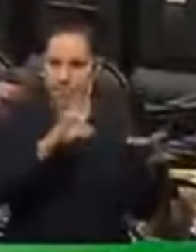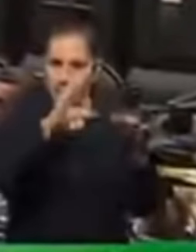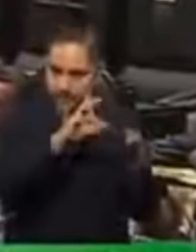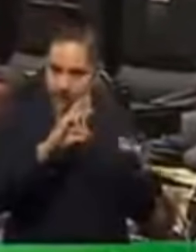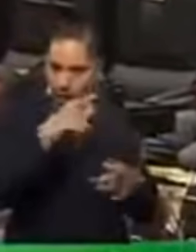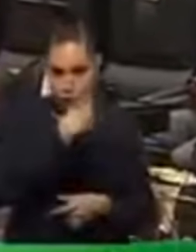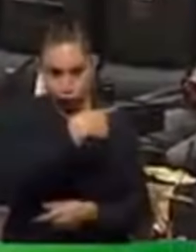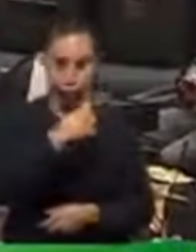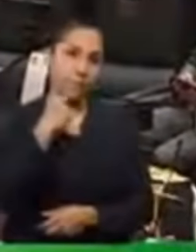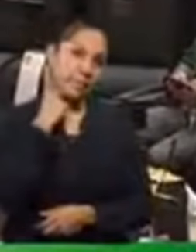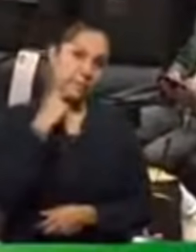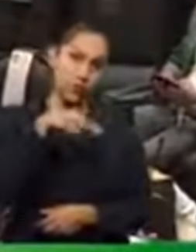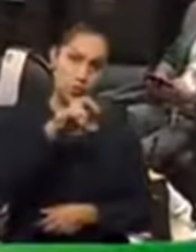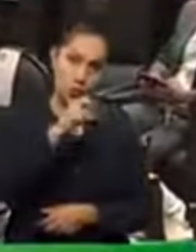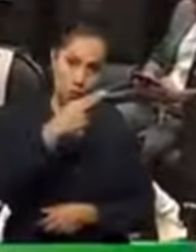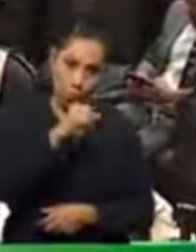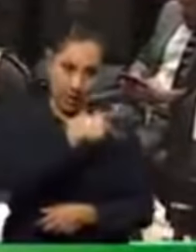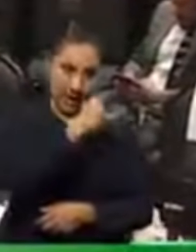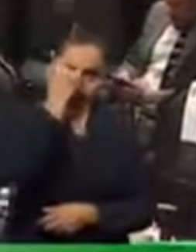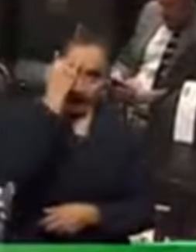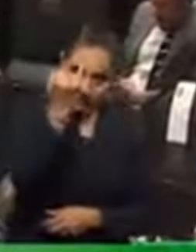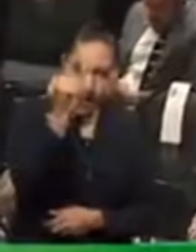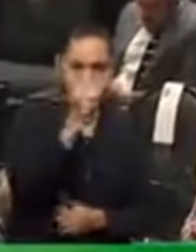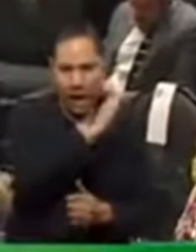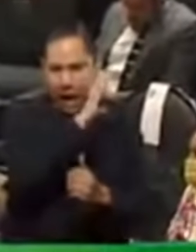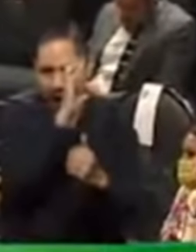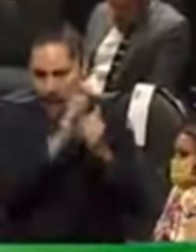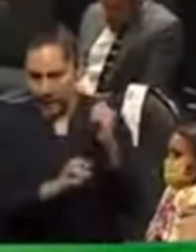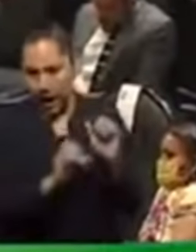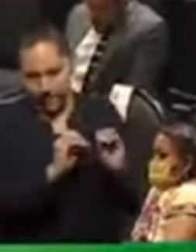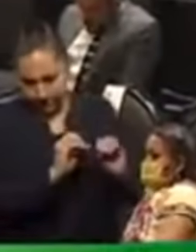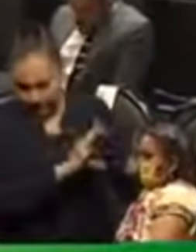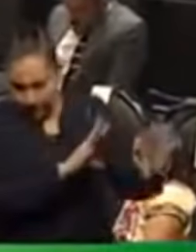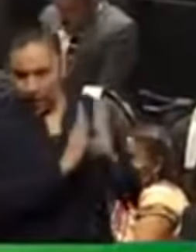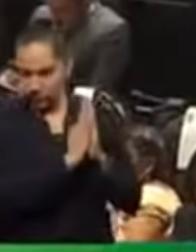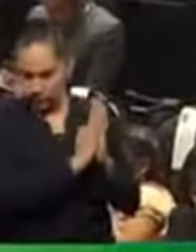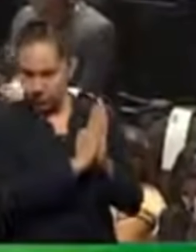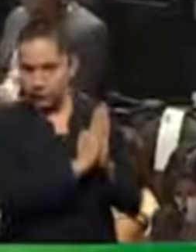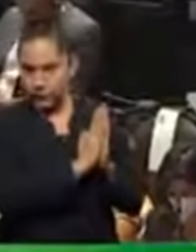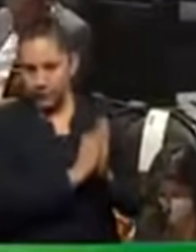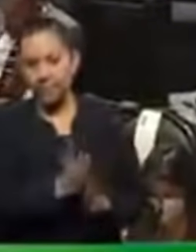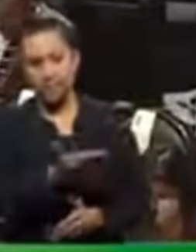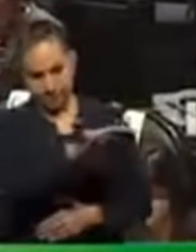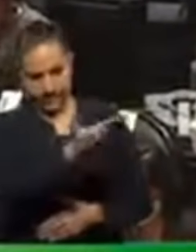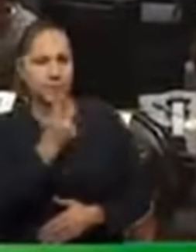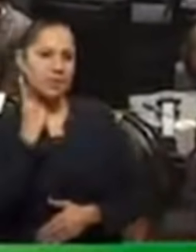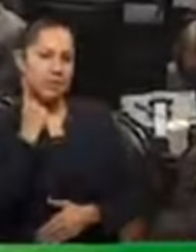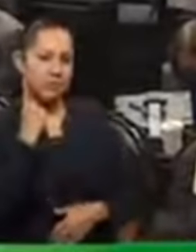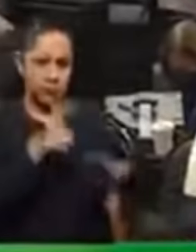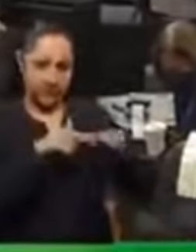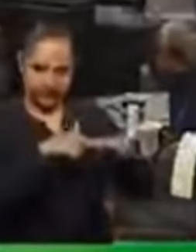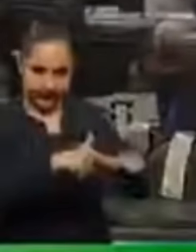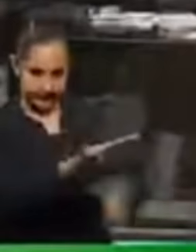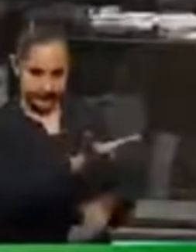diputado Gerardo Fernández Noroña. Continúe, diputado, por favor.